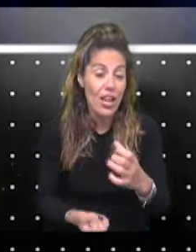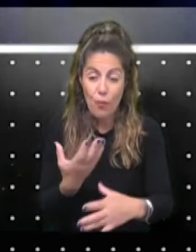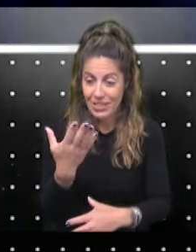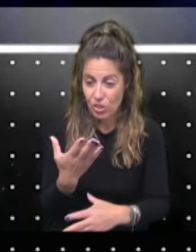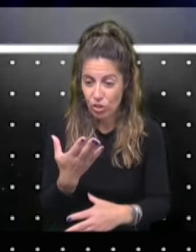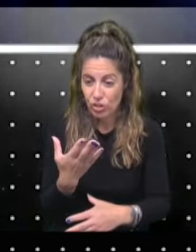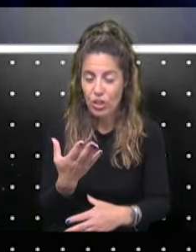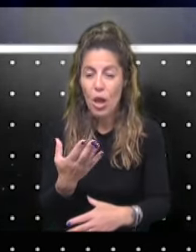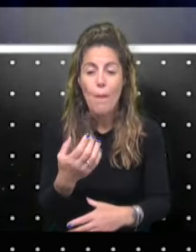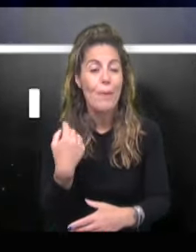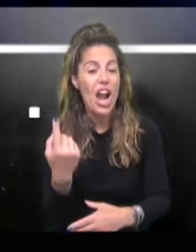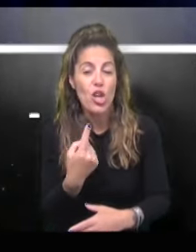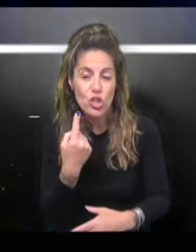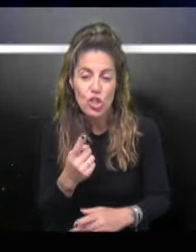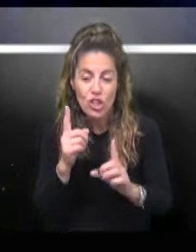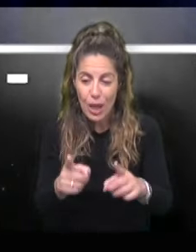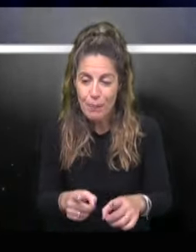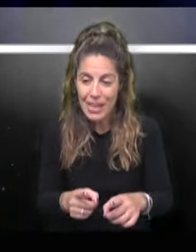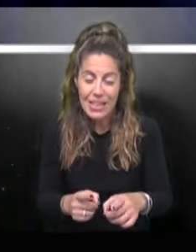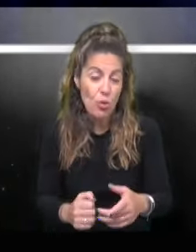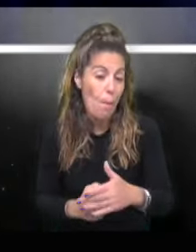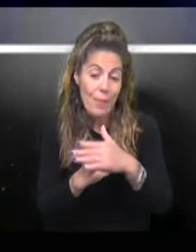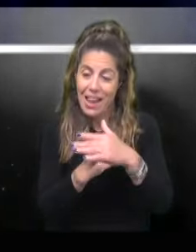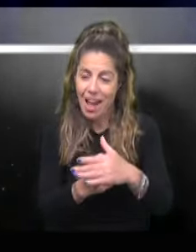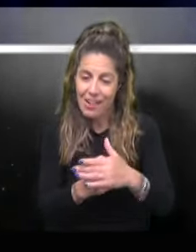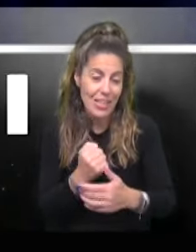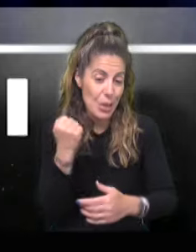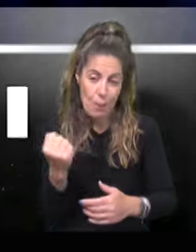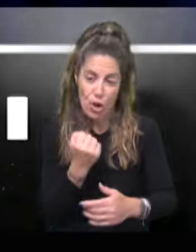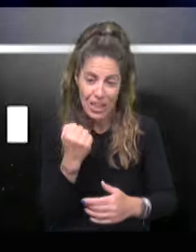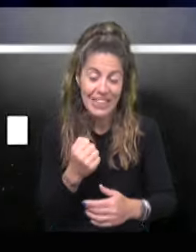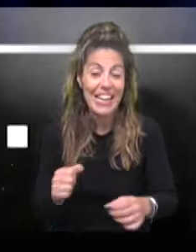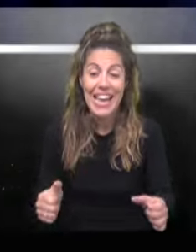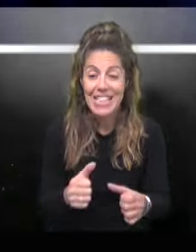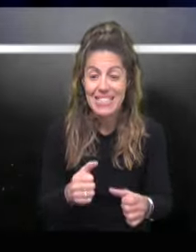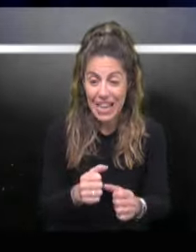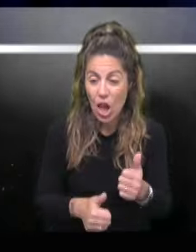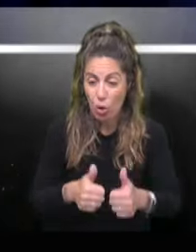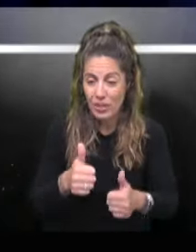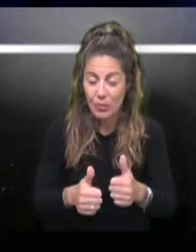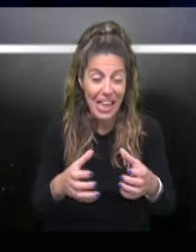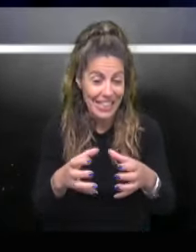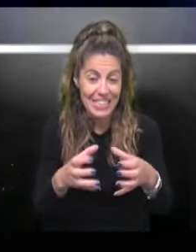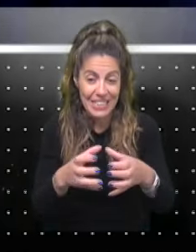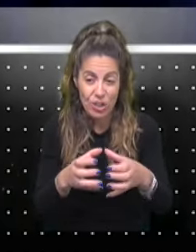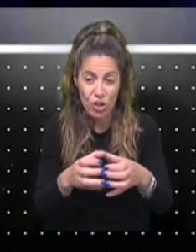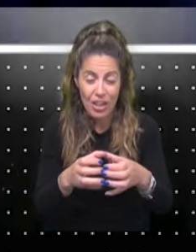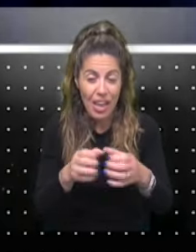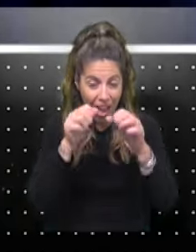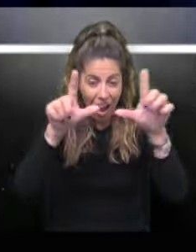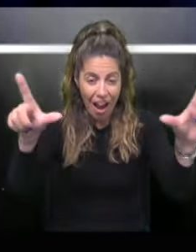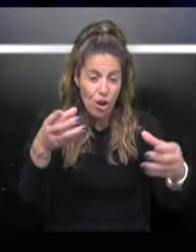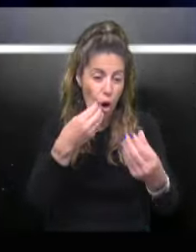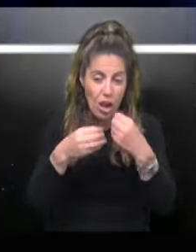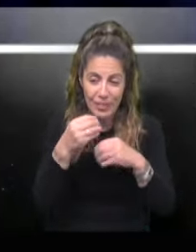este para nosotros es también un Pilar en este que hace a la competitividad del sector agroalimentario este